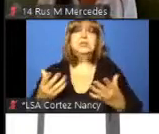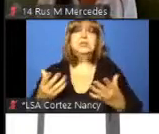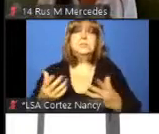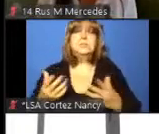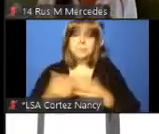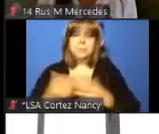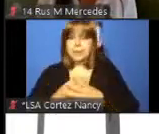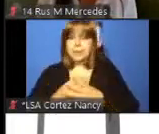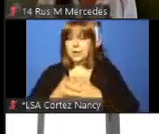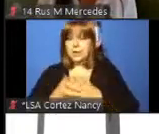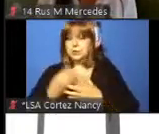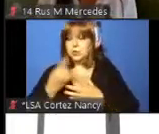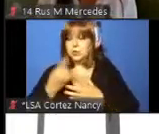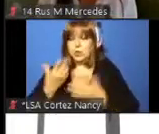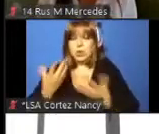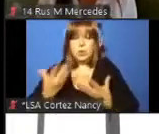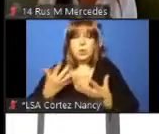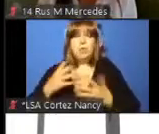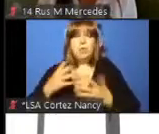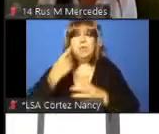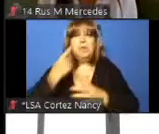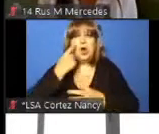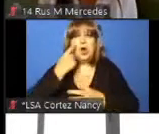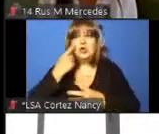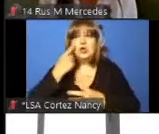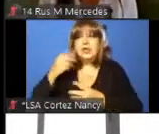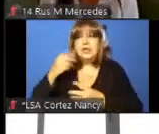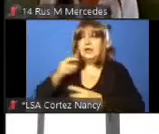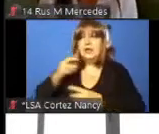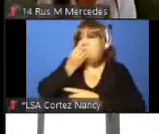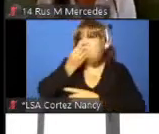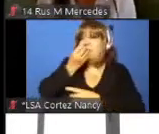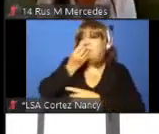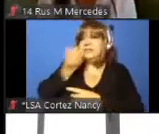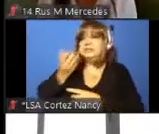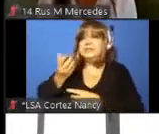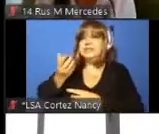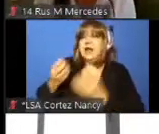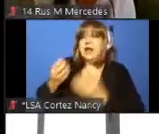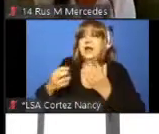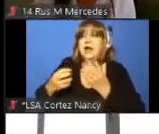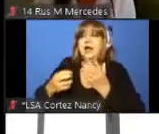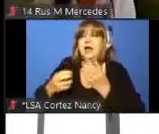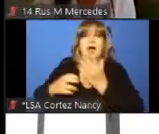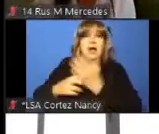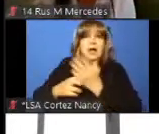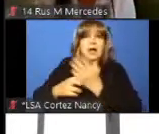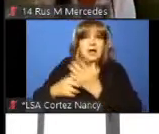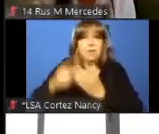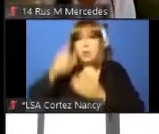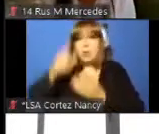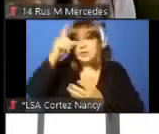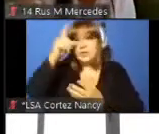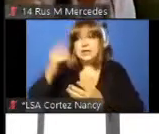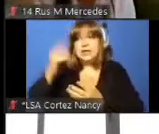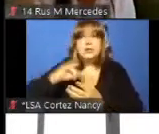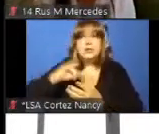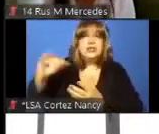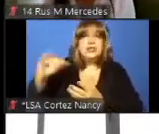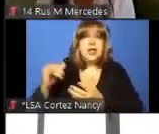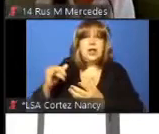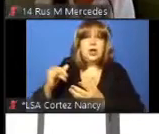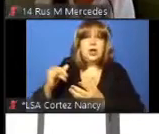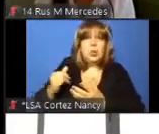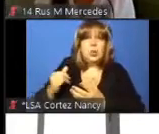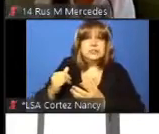forma de conocer que es qué pasó en este caso particular en la oficinas fiscales en la comisaría porque para eso justamente queríamos que viniera el